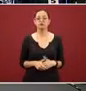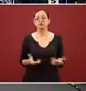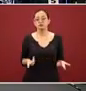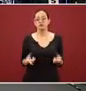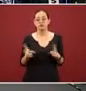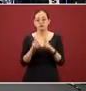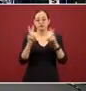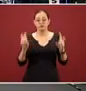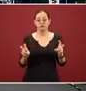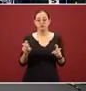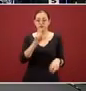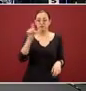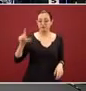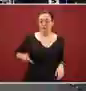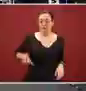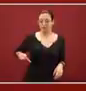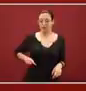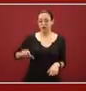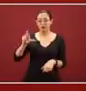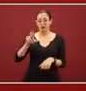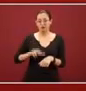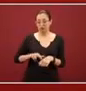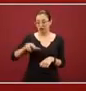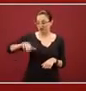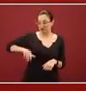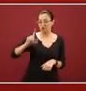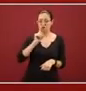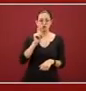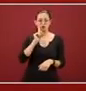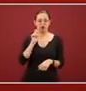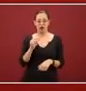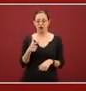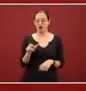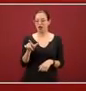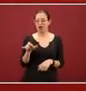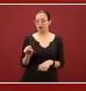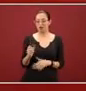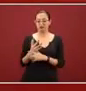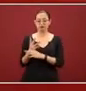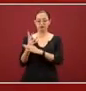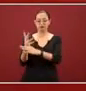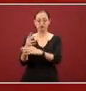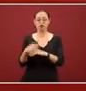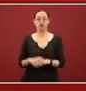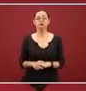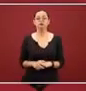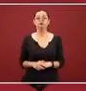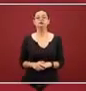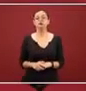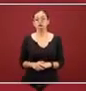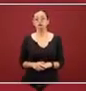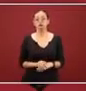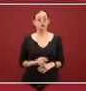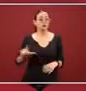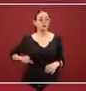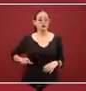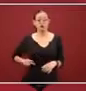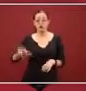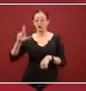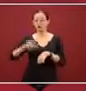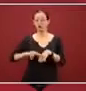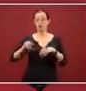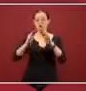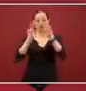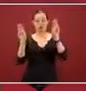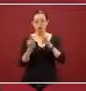que mencionaba Ángeles Cruz de la jornada, precisamente tenemos un caso muy exitoso en esta colaboración en la zona